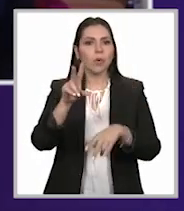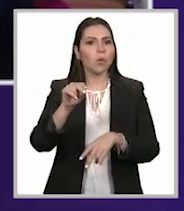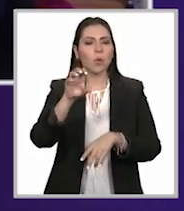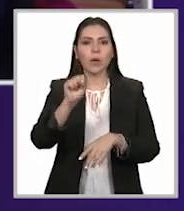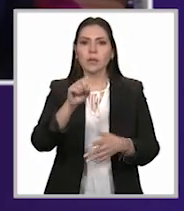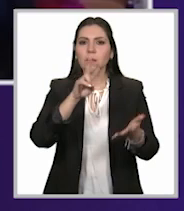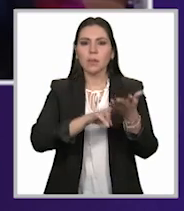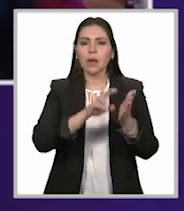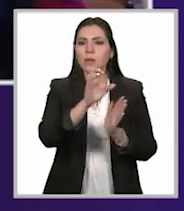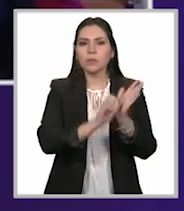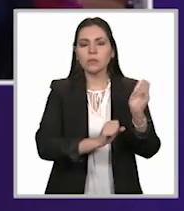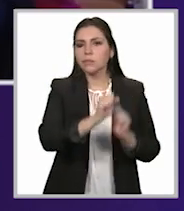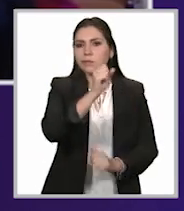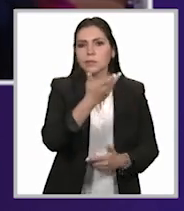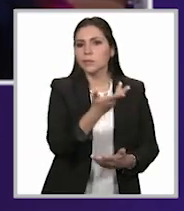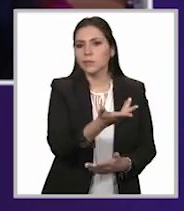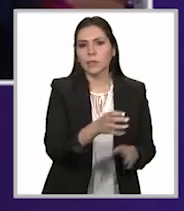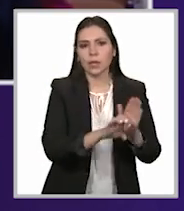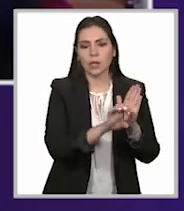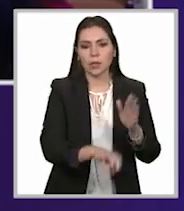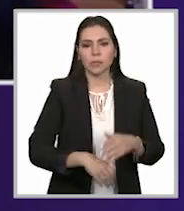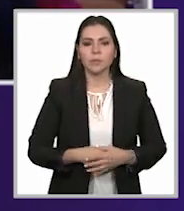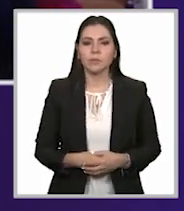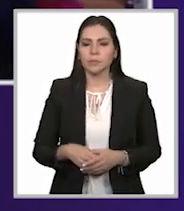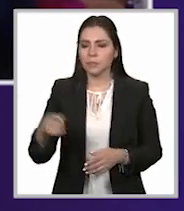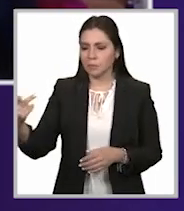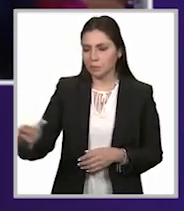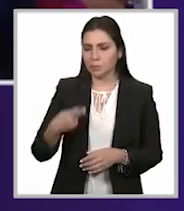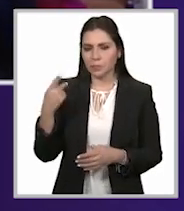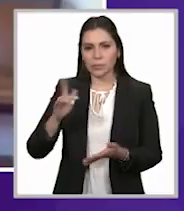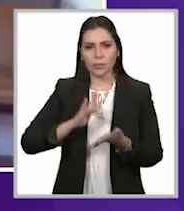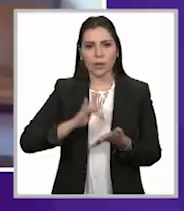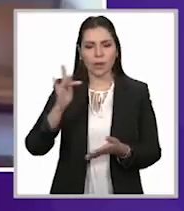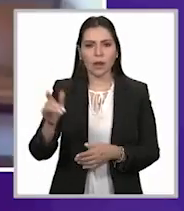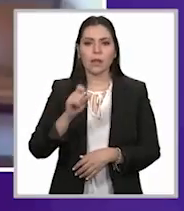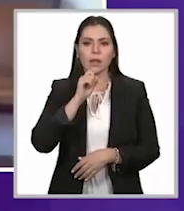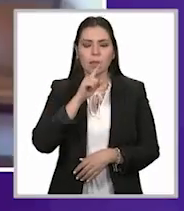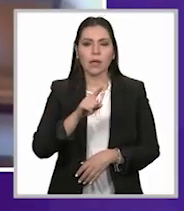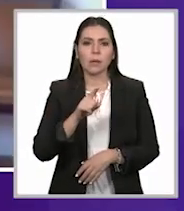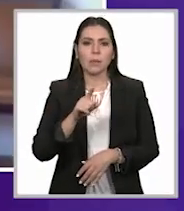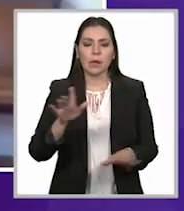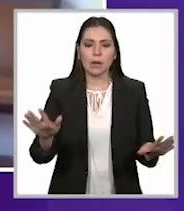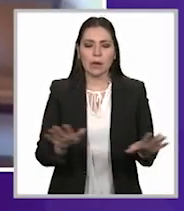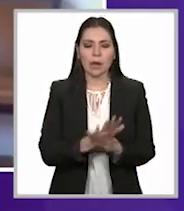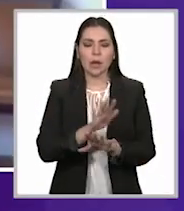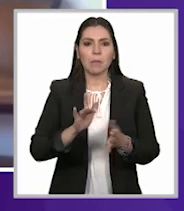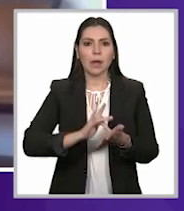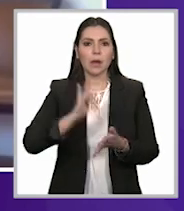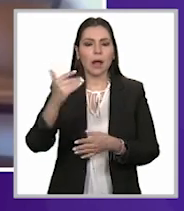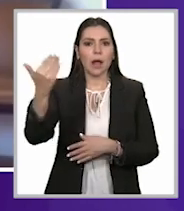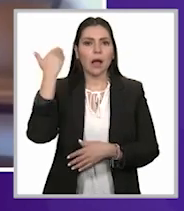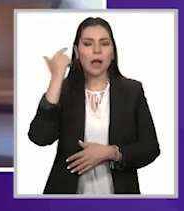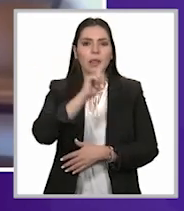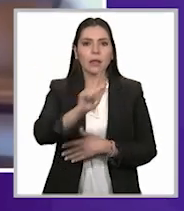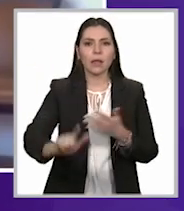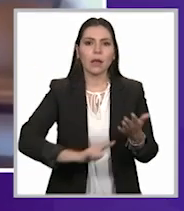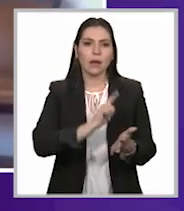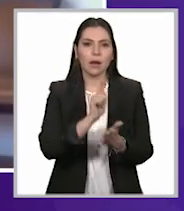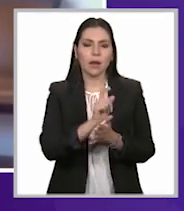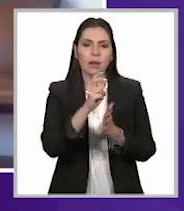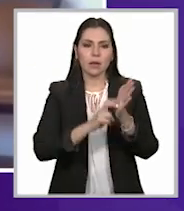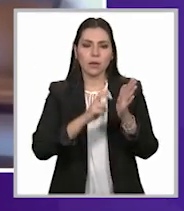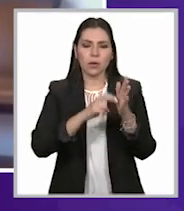Sí, gracias por la pregunta. Bueno, se modifica también gracias a la reforma judicial la forma